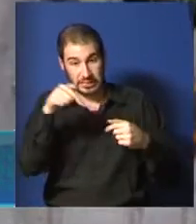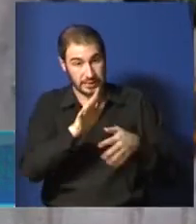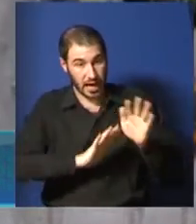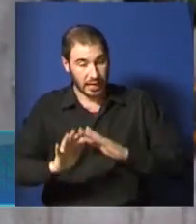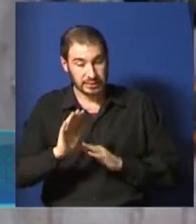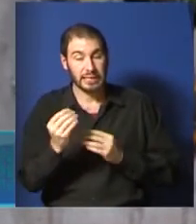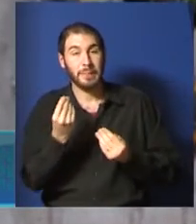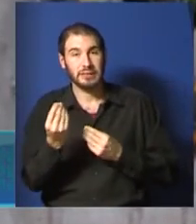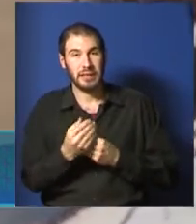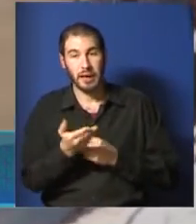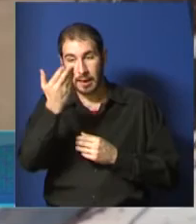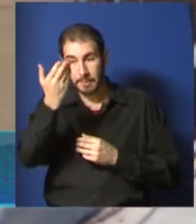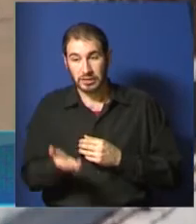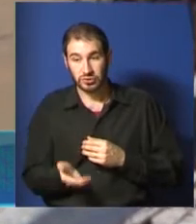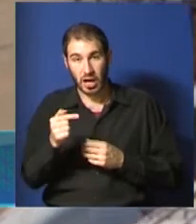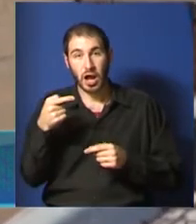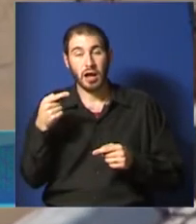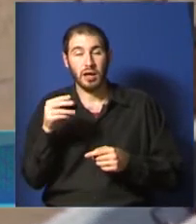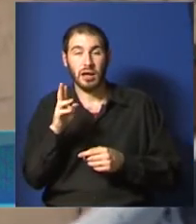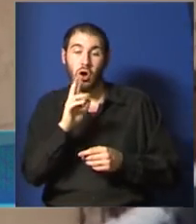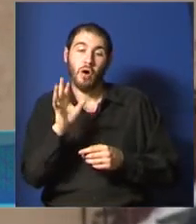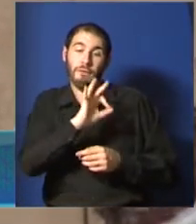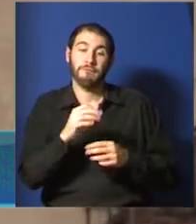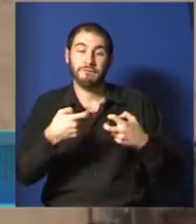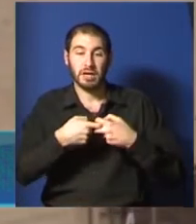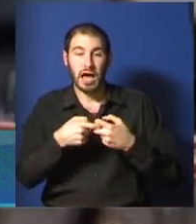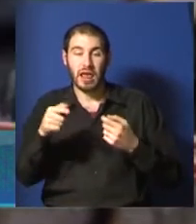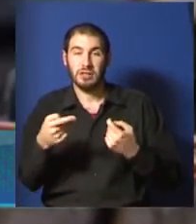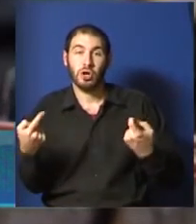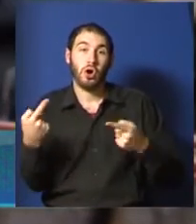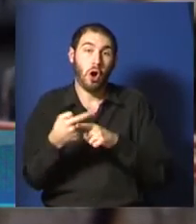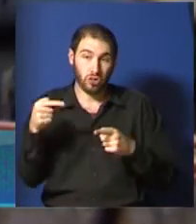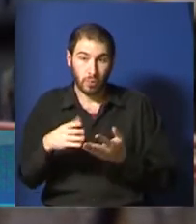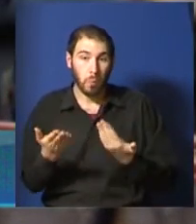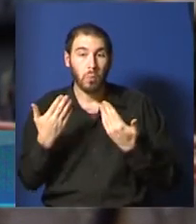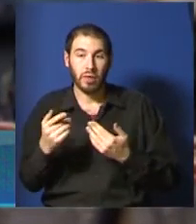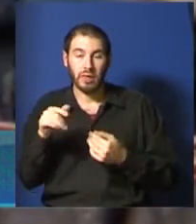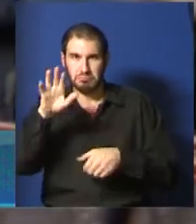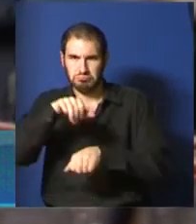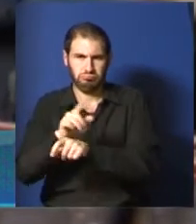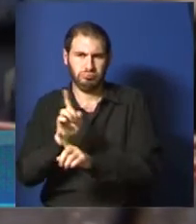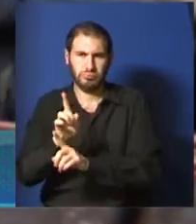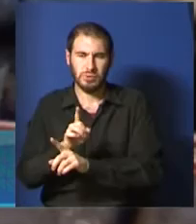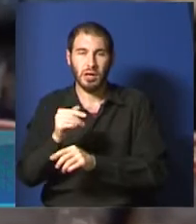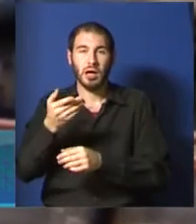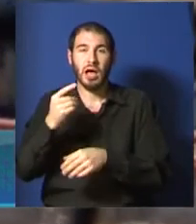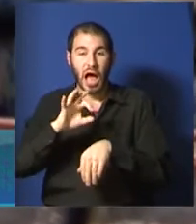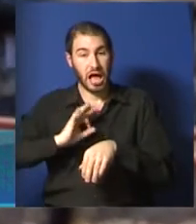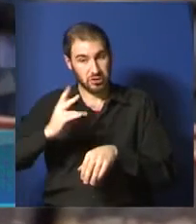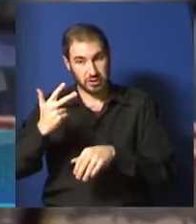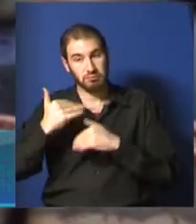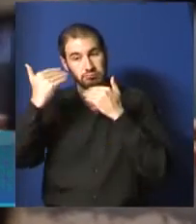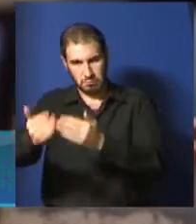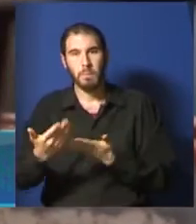bueno, que la víctima o el fiscal pueden oponerse a que se lo deje en libertad aún cumplidos los 3 años.